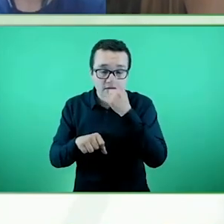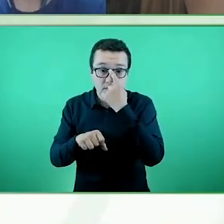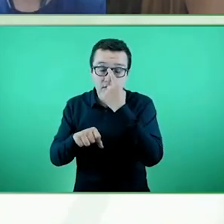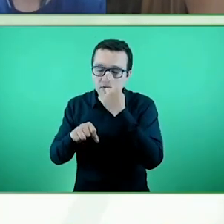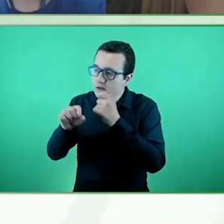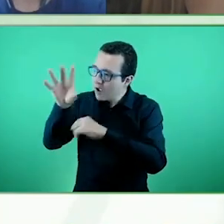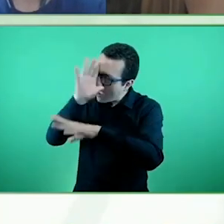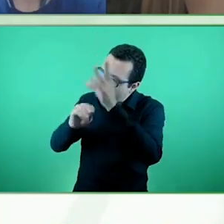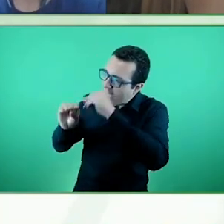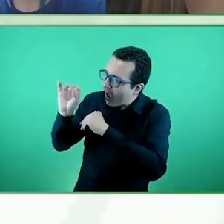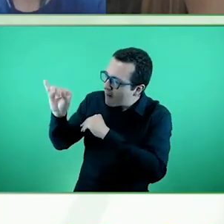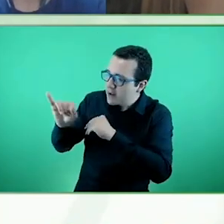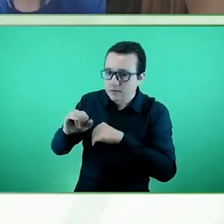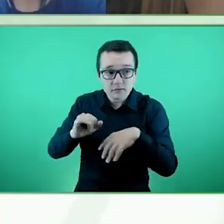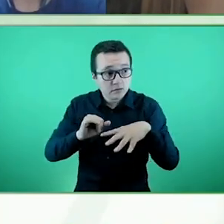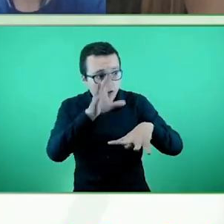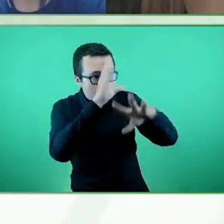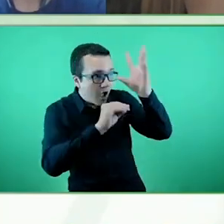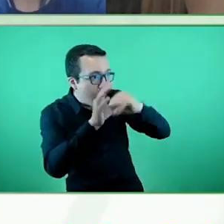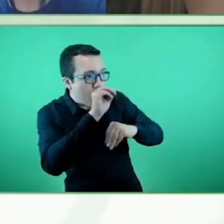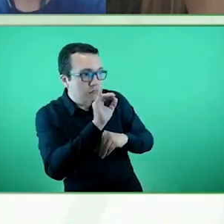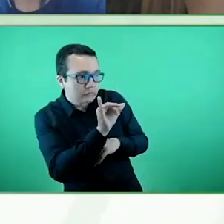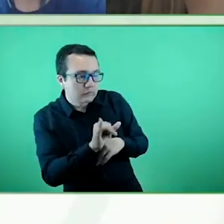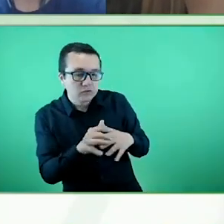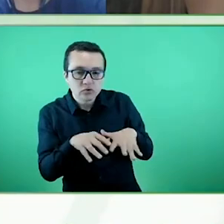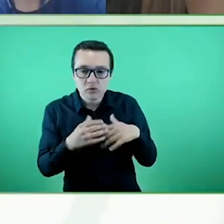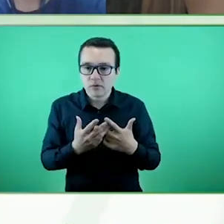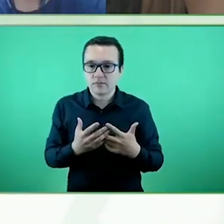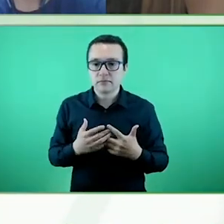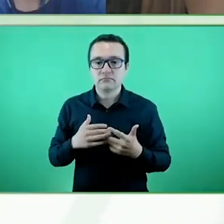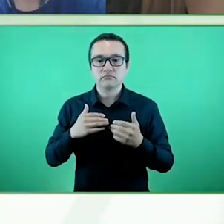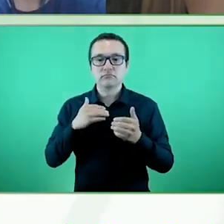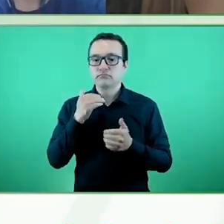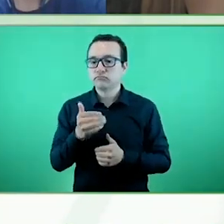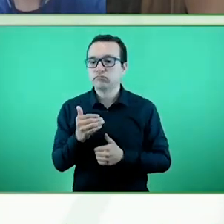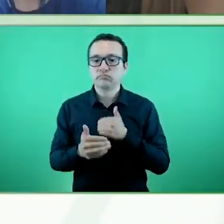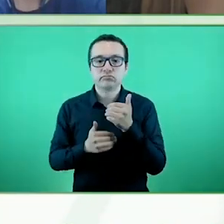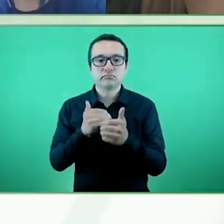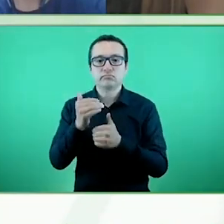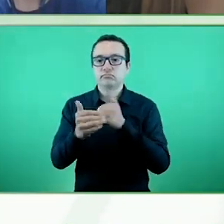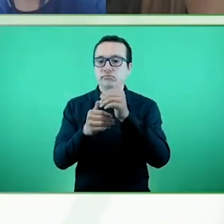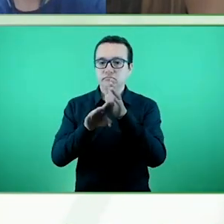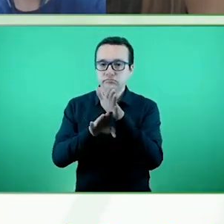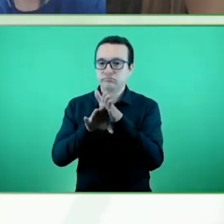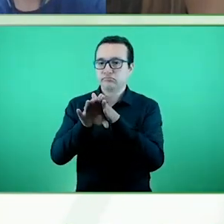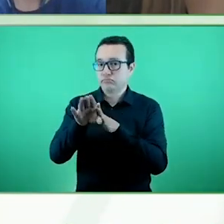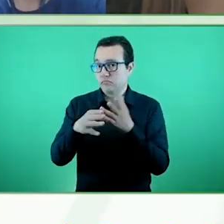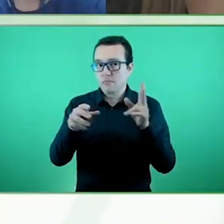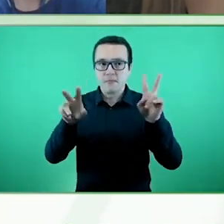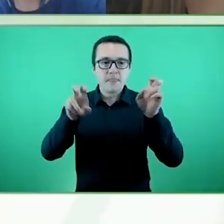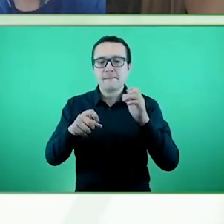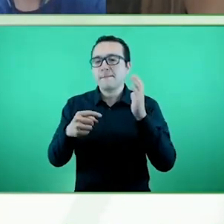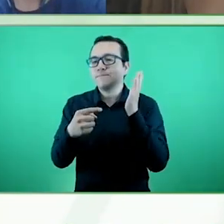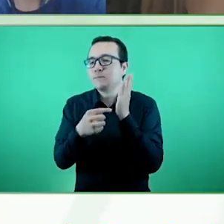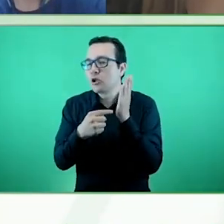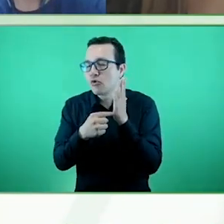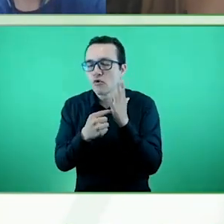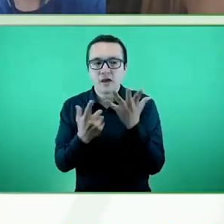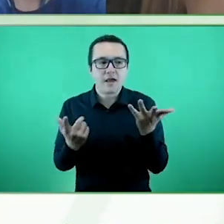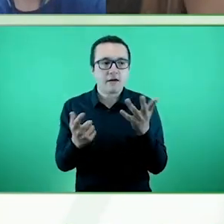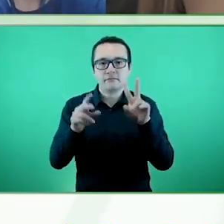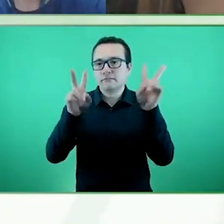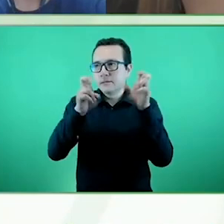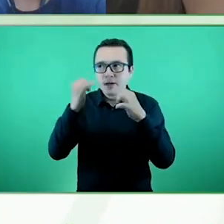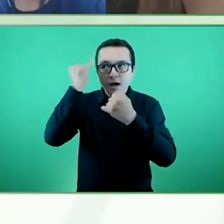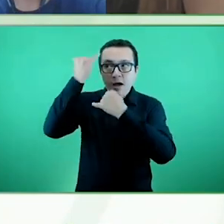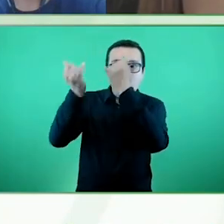como evoluciona la sociedad hacia proyectos más tecnológicos, hacia proyectos más innovadores, de forma que